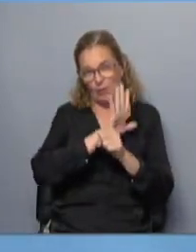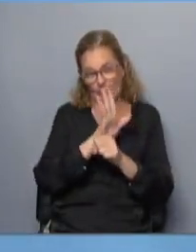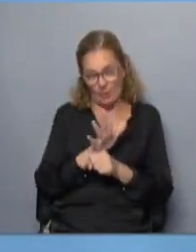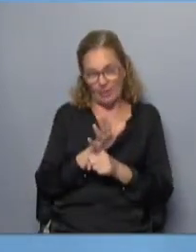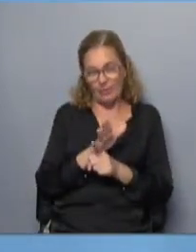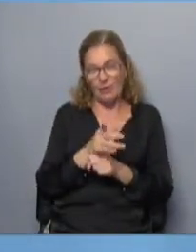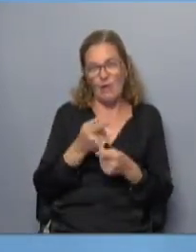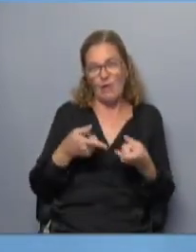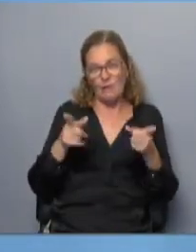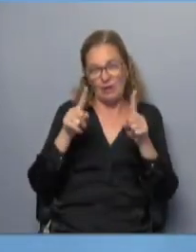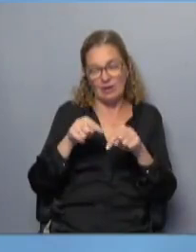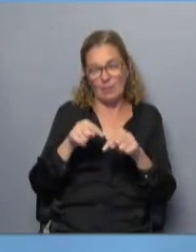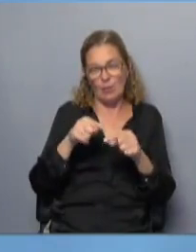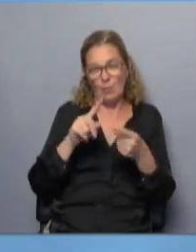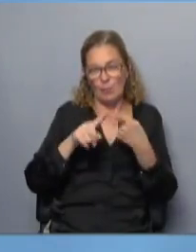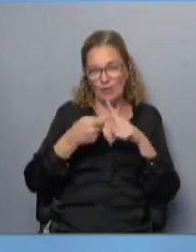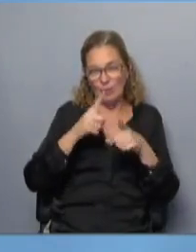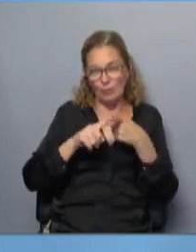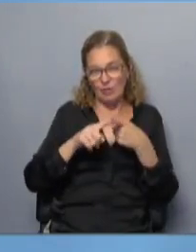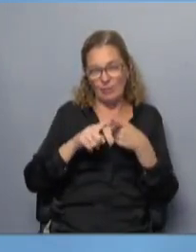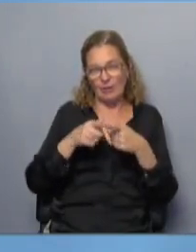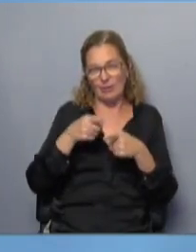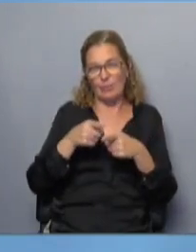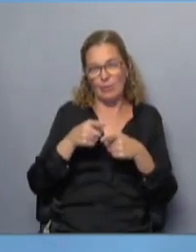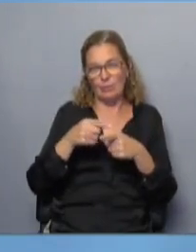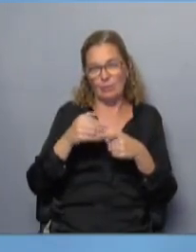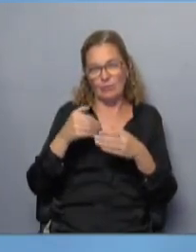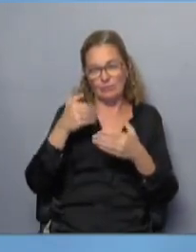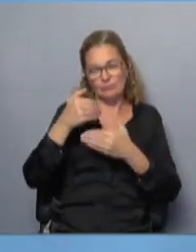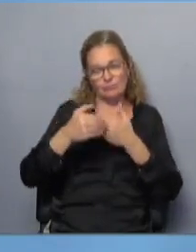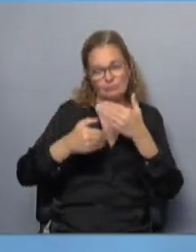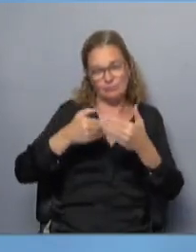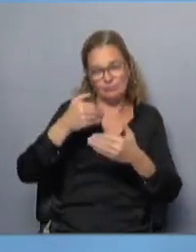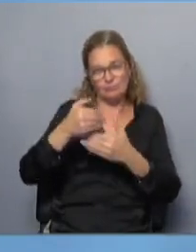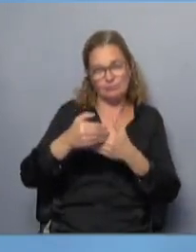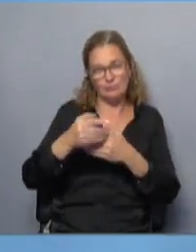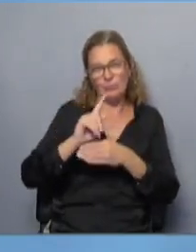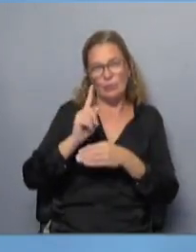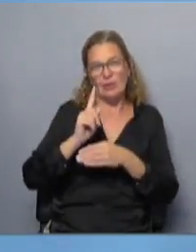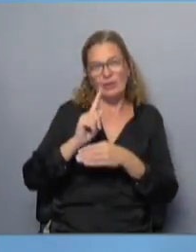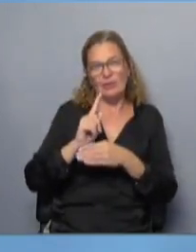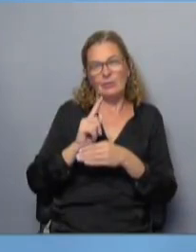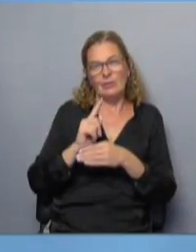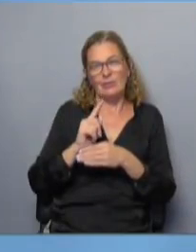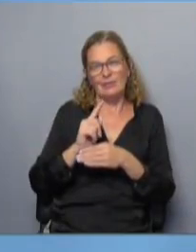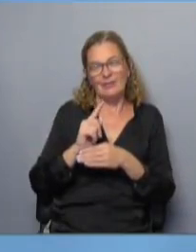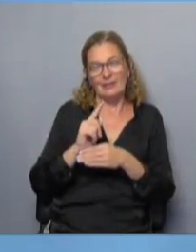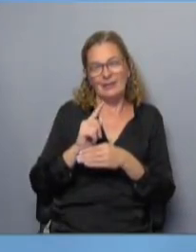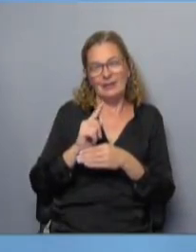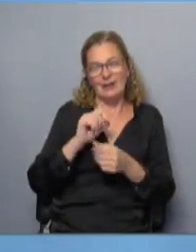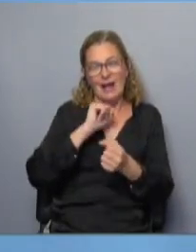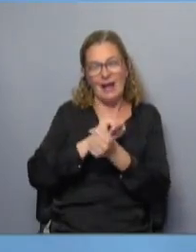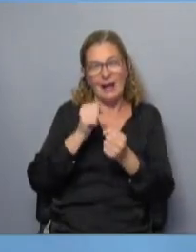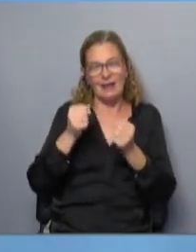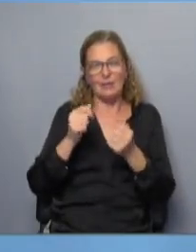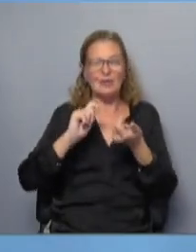veníamos con una serie de cuestiones pero la discusión en definitiva fue todo el periodo es decir no es un las calles no